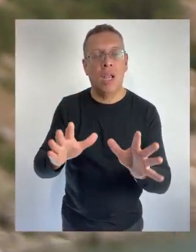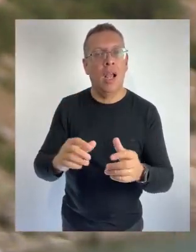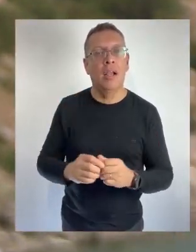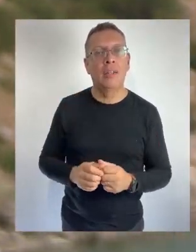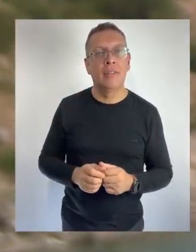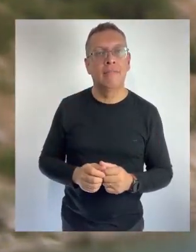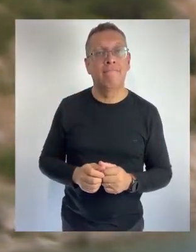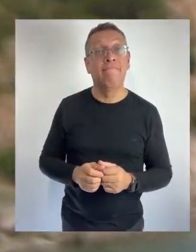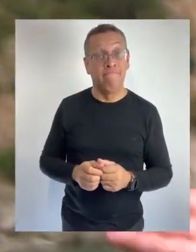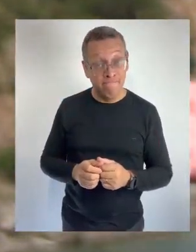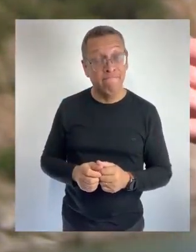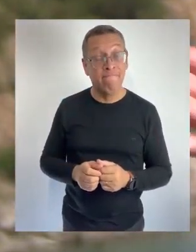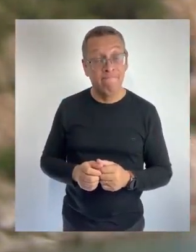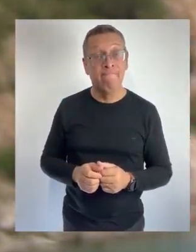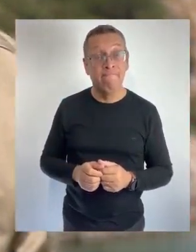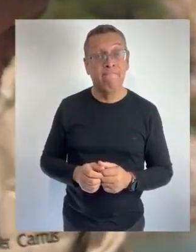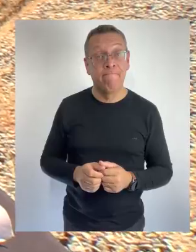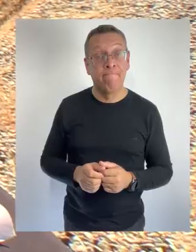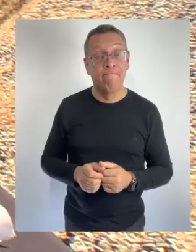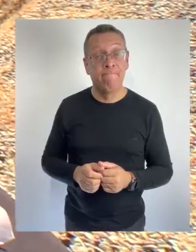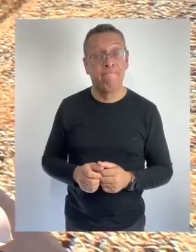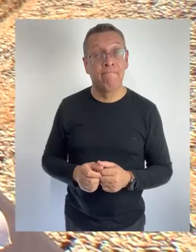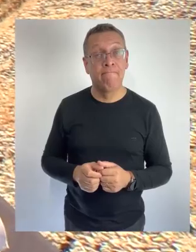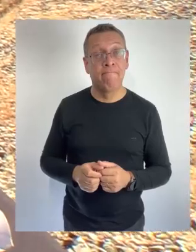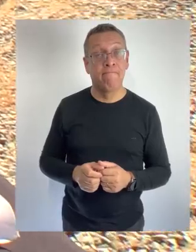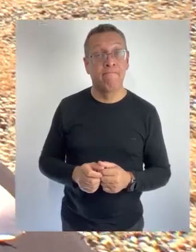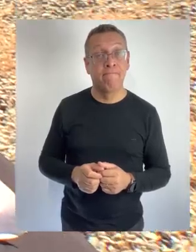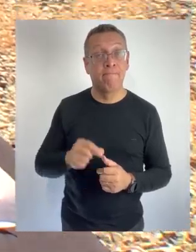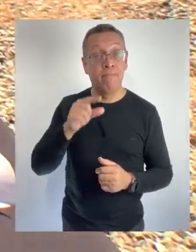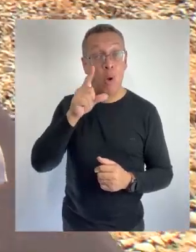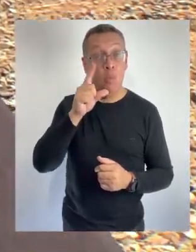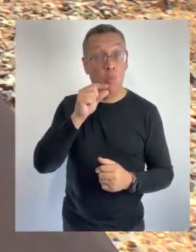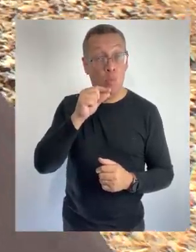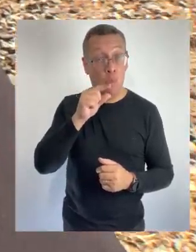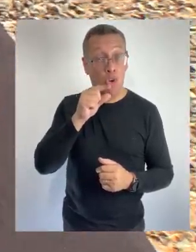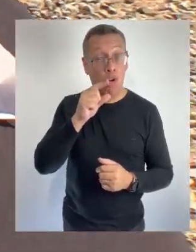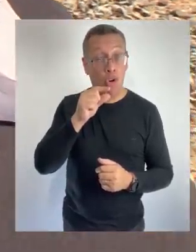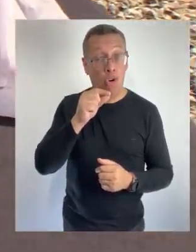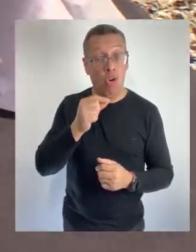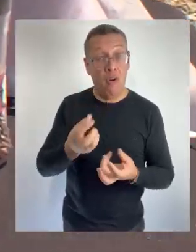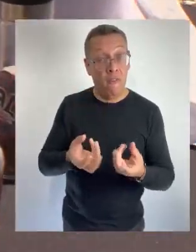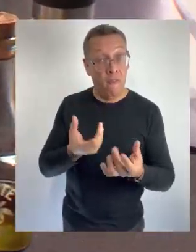hacen cocido, ¿ya? Ah, sí, obvio. Porque es una cuestión de sanidad. Obvio. Ya.